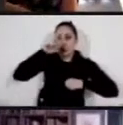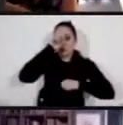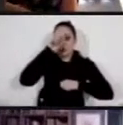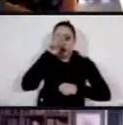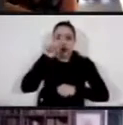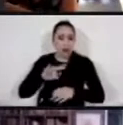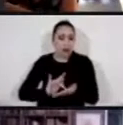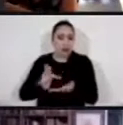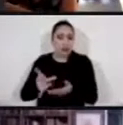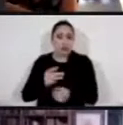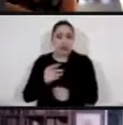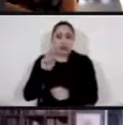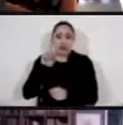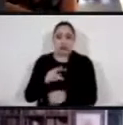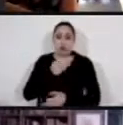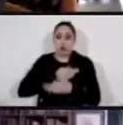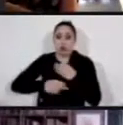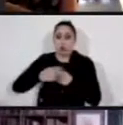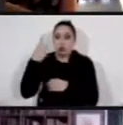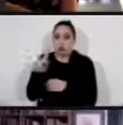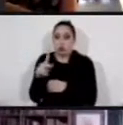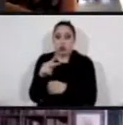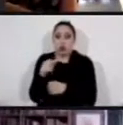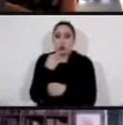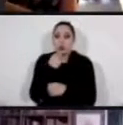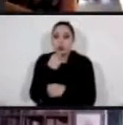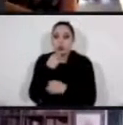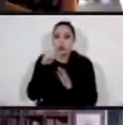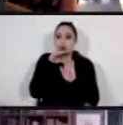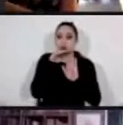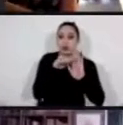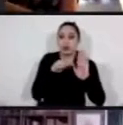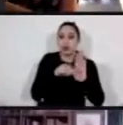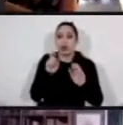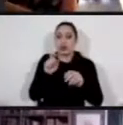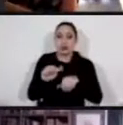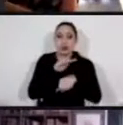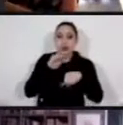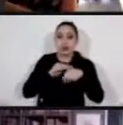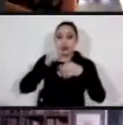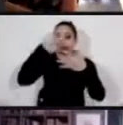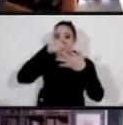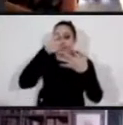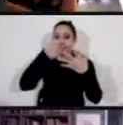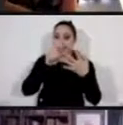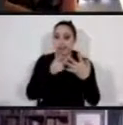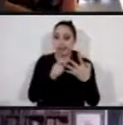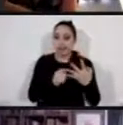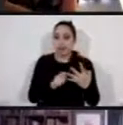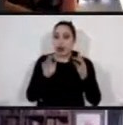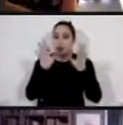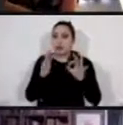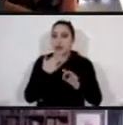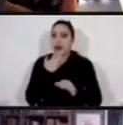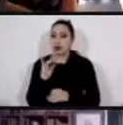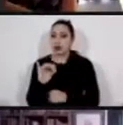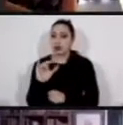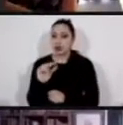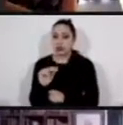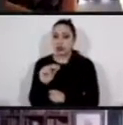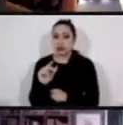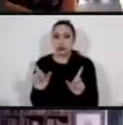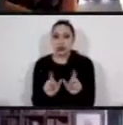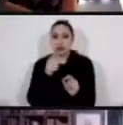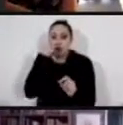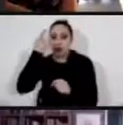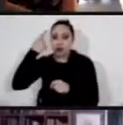sus aportes fueron un estricto apego a ponderaciones de carácter artístico, técnico y académico, y no de orden